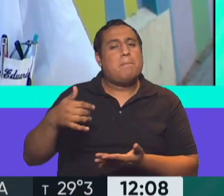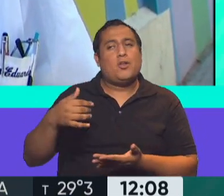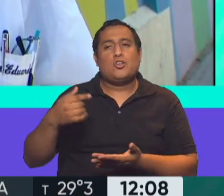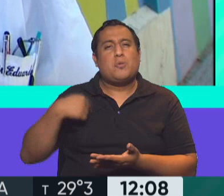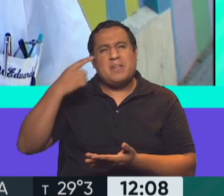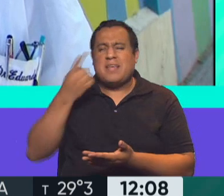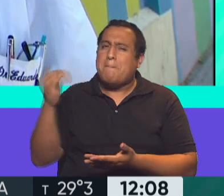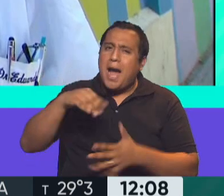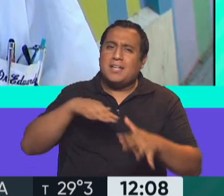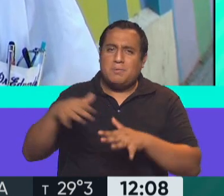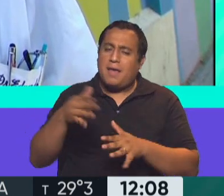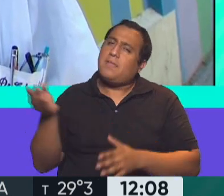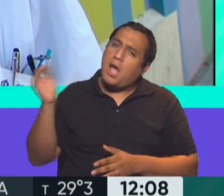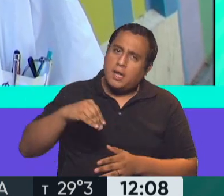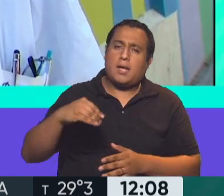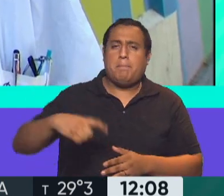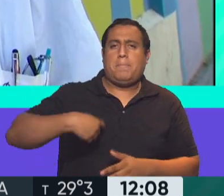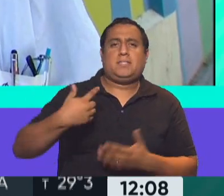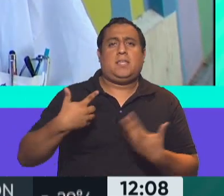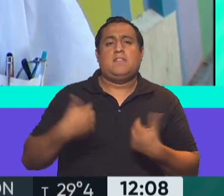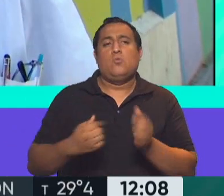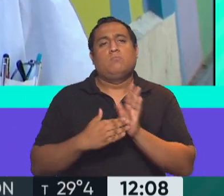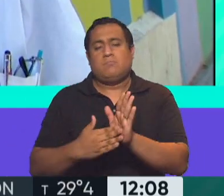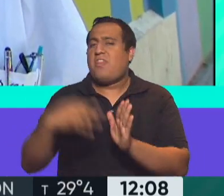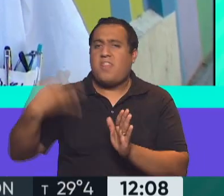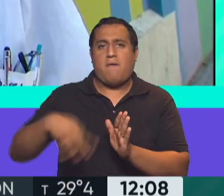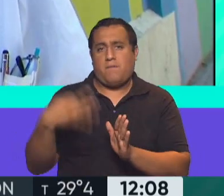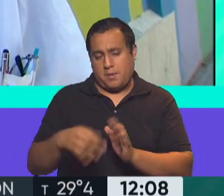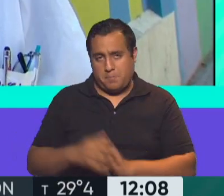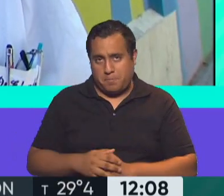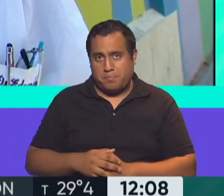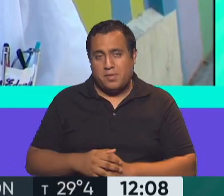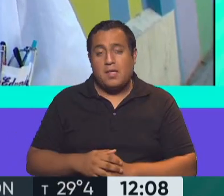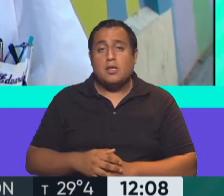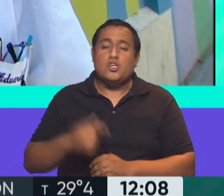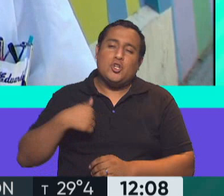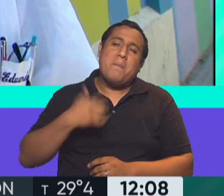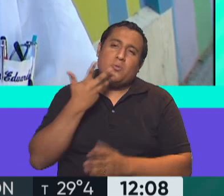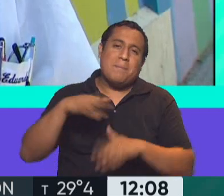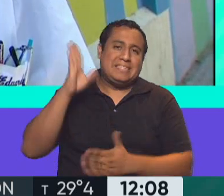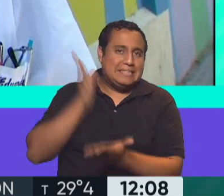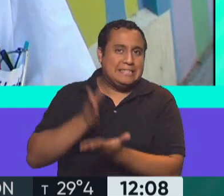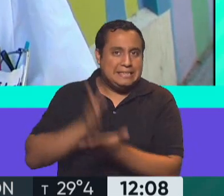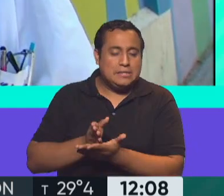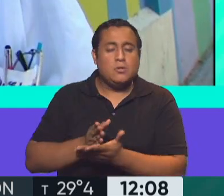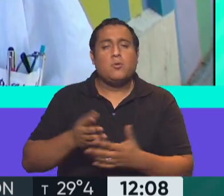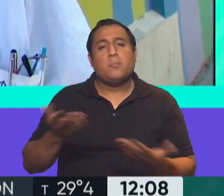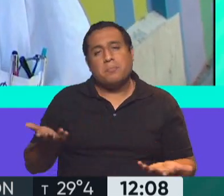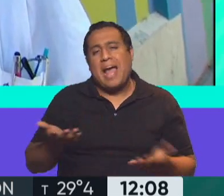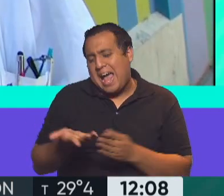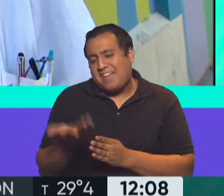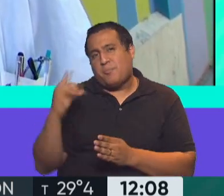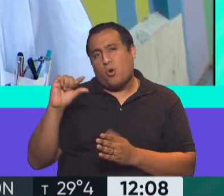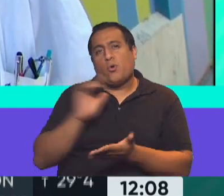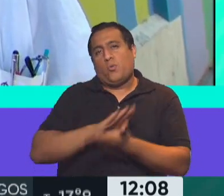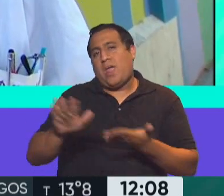actividades, pero independientemente de esto todavía no lo podemos valorar en su máxima expresión y cuánto es su utilidad porque recién se está